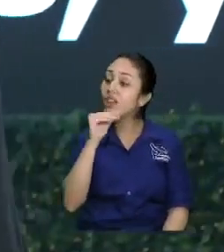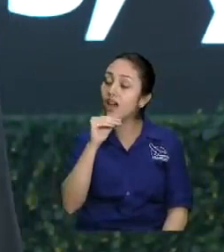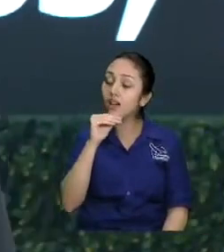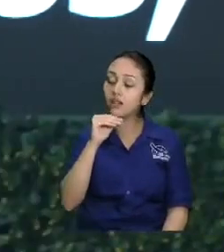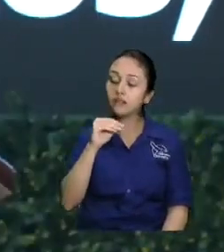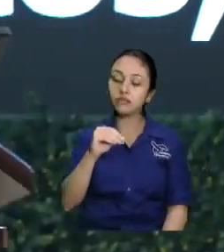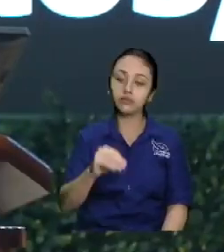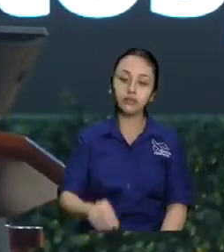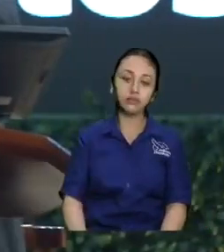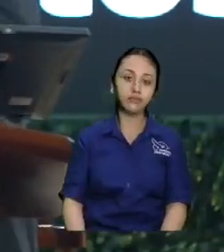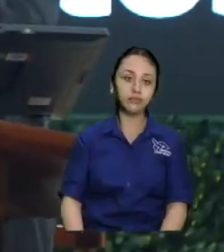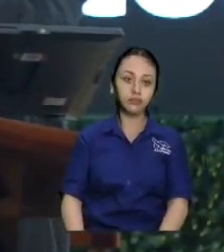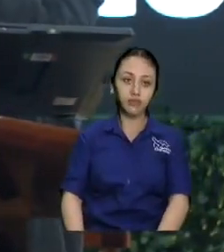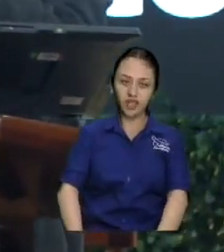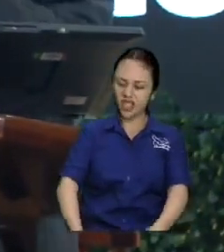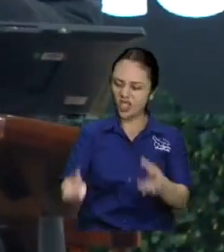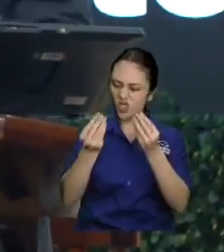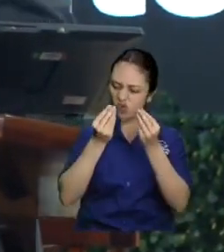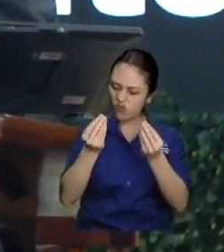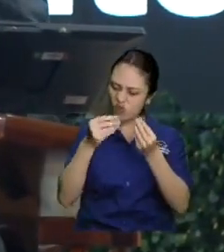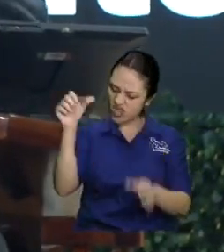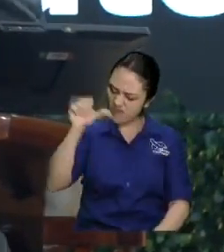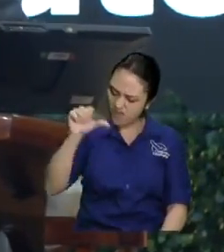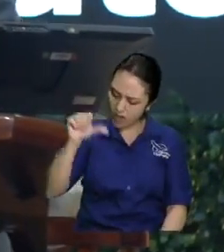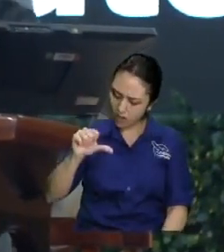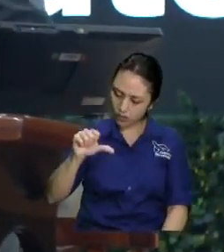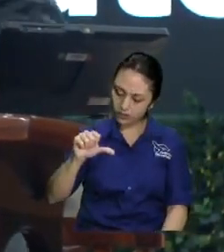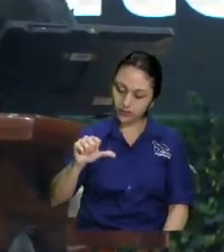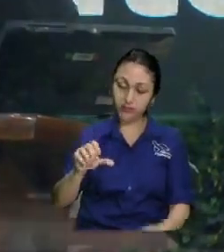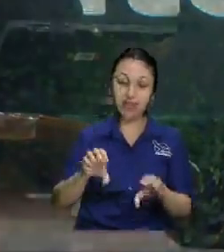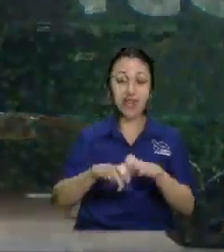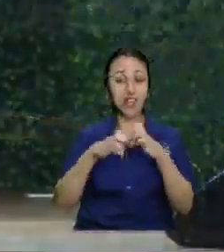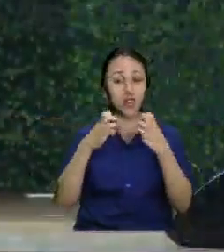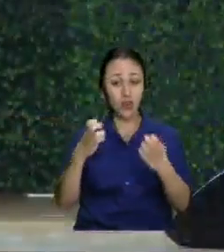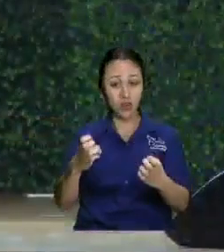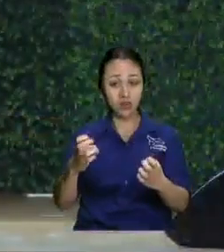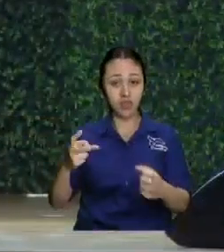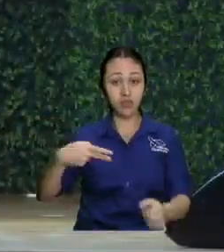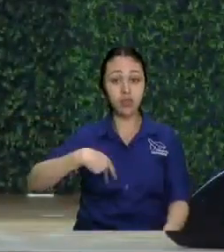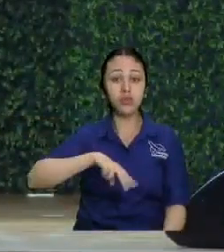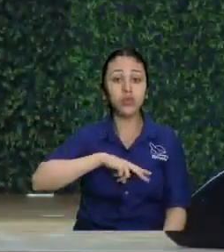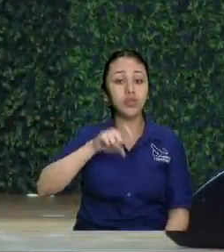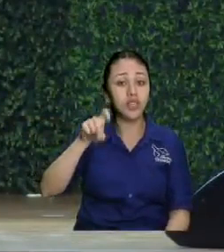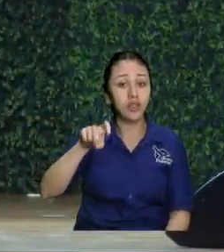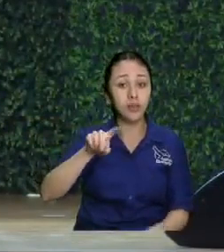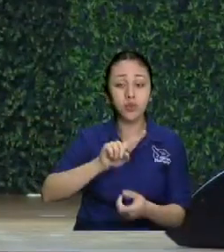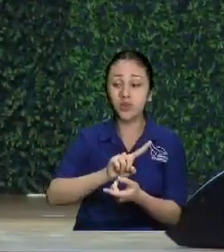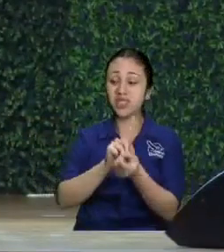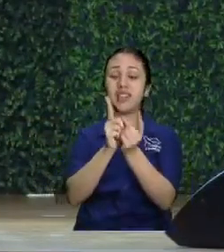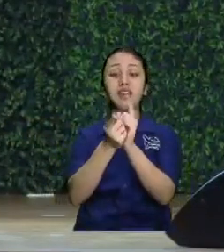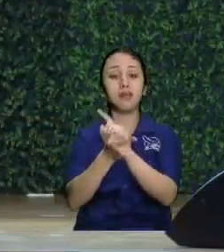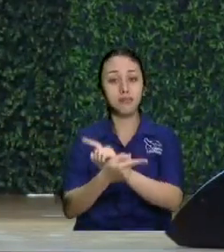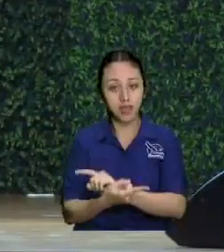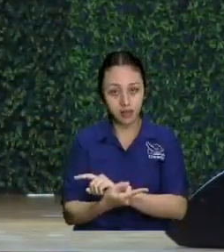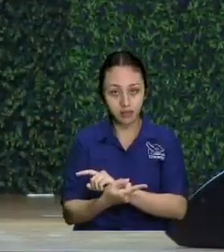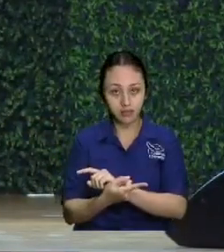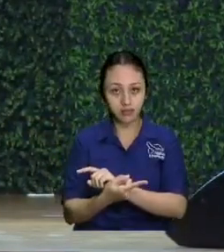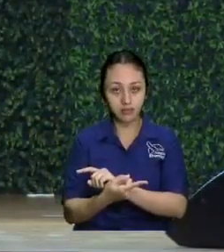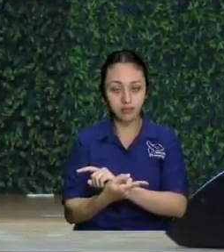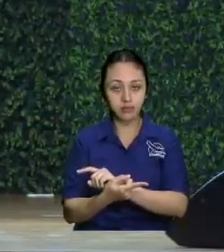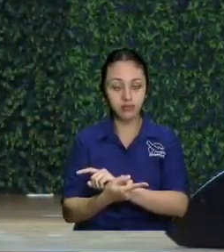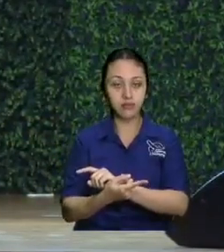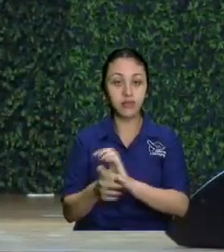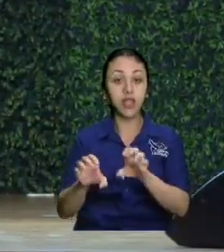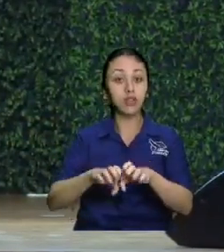porque es muy áspero. Entonces, hermanos, cambiemos, porque el Señor viene. Y entonces,